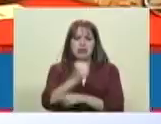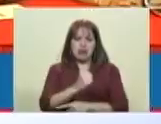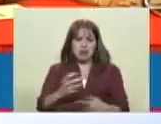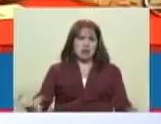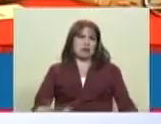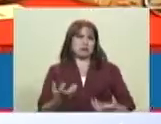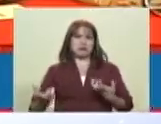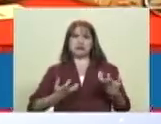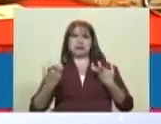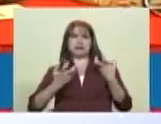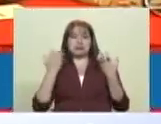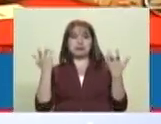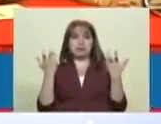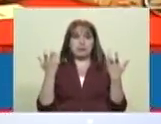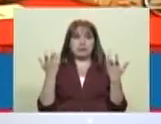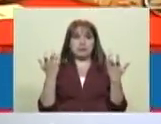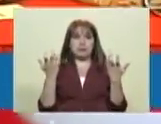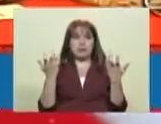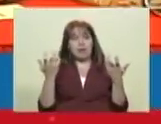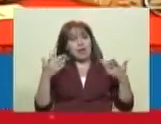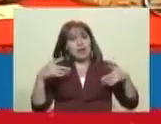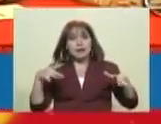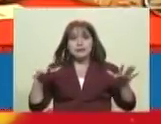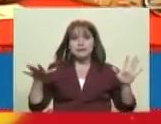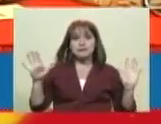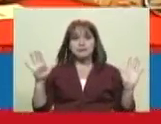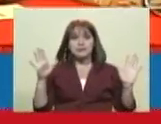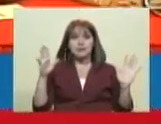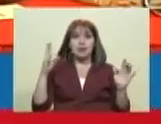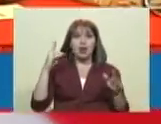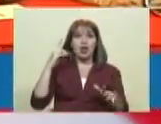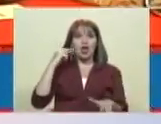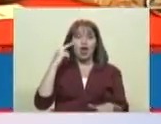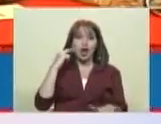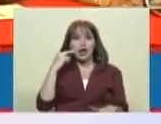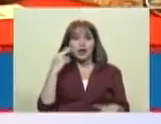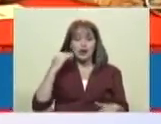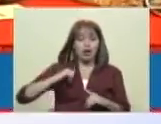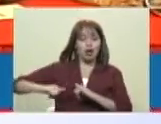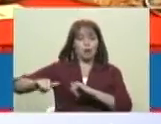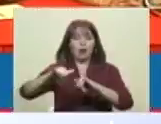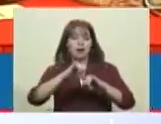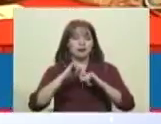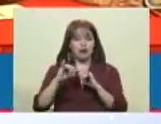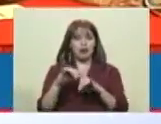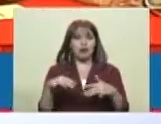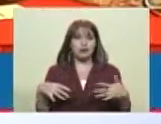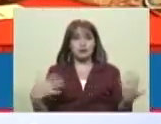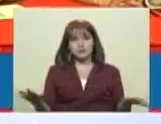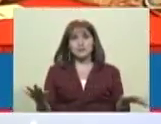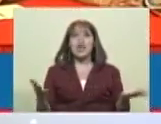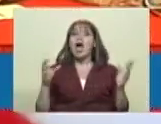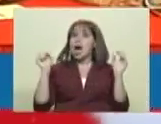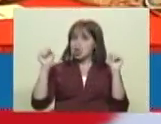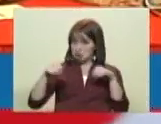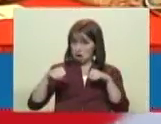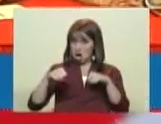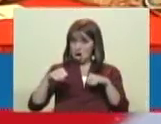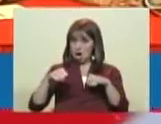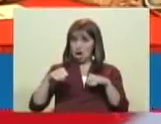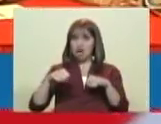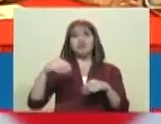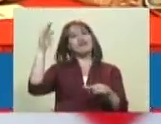gigantesca, pues cada negro que hay en Venezuela, que somos todos, dijo, "Sí, pues yo voy a